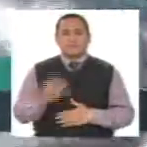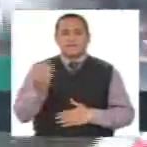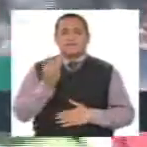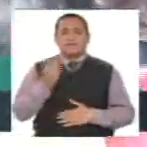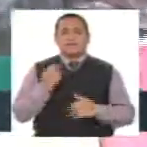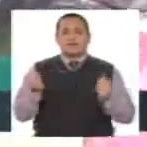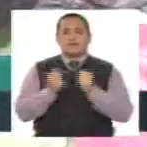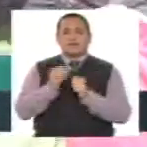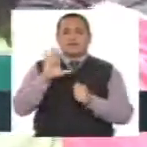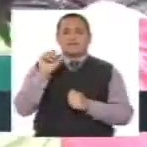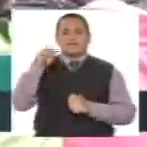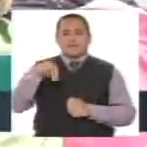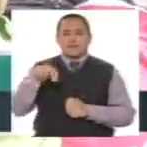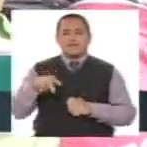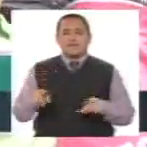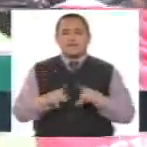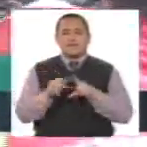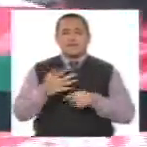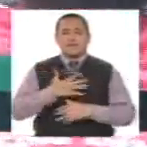también